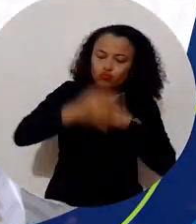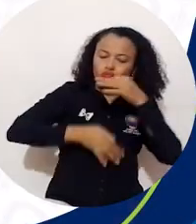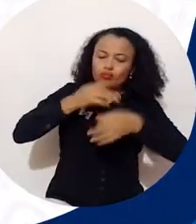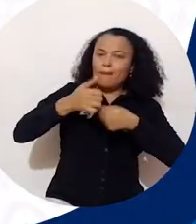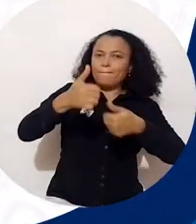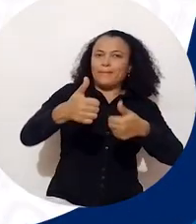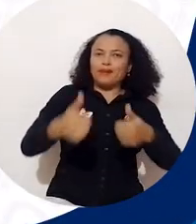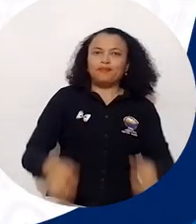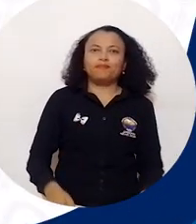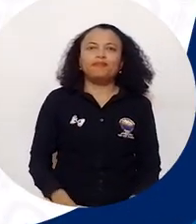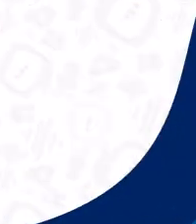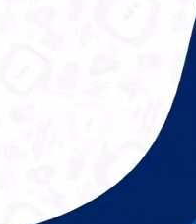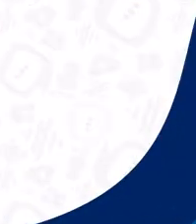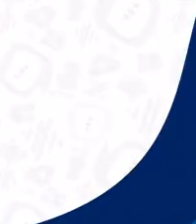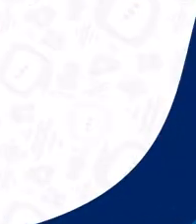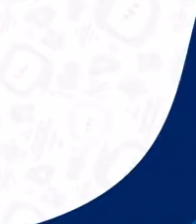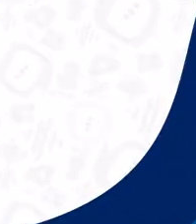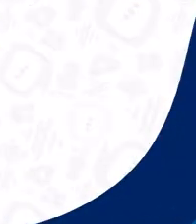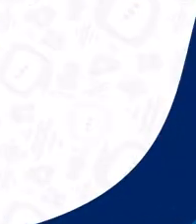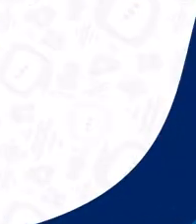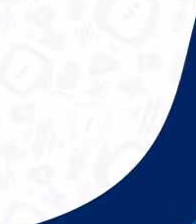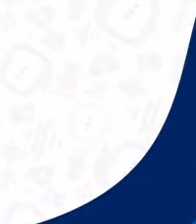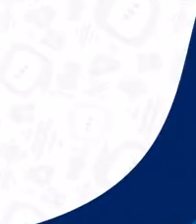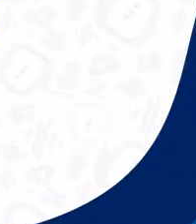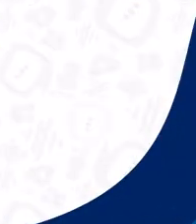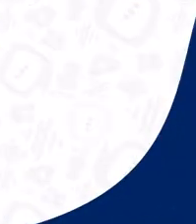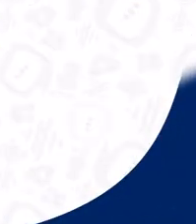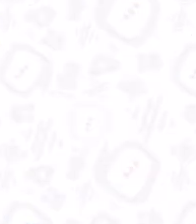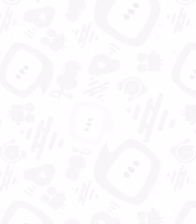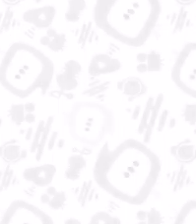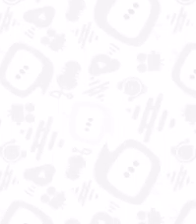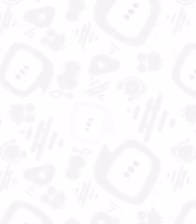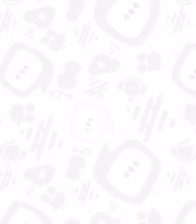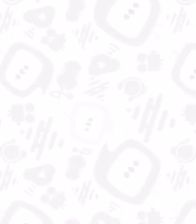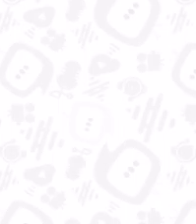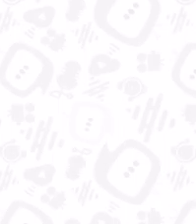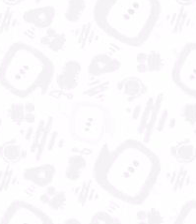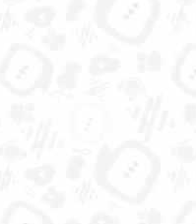cuidado de la misma. Universidad del Magdalena, aún más incluyente e innovadora.